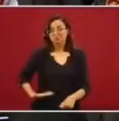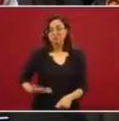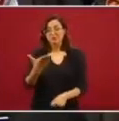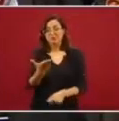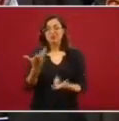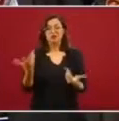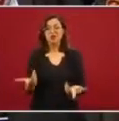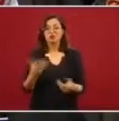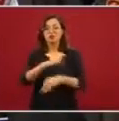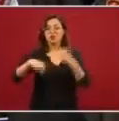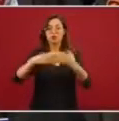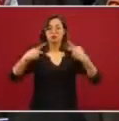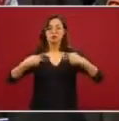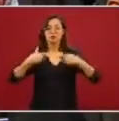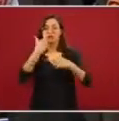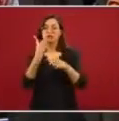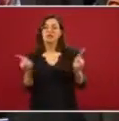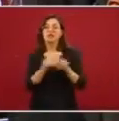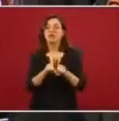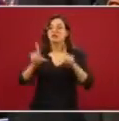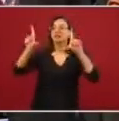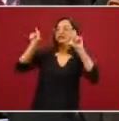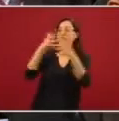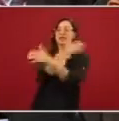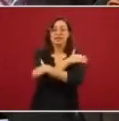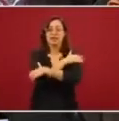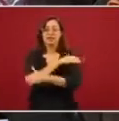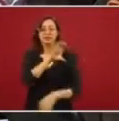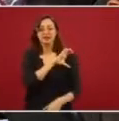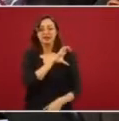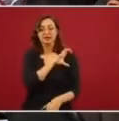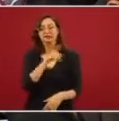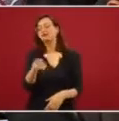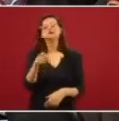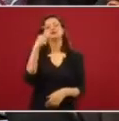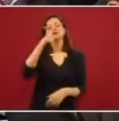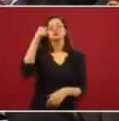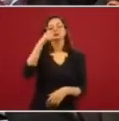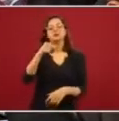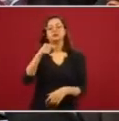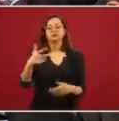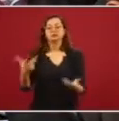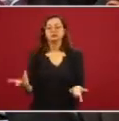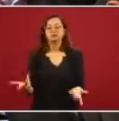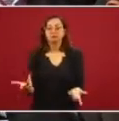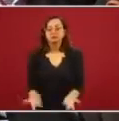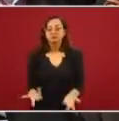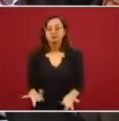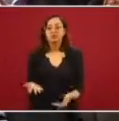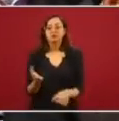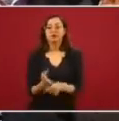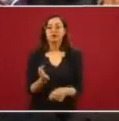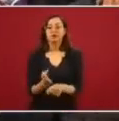tomase la selphy con el que le queda para pasar y está en meses en eventos públicos en este caso estamos hablando